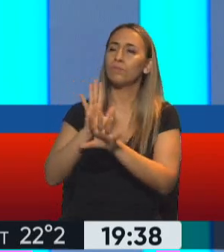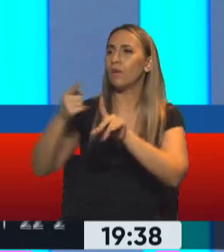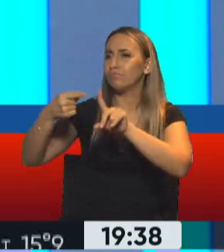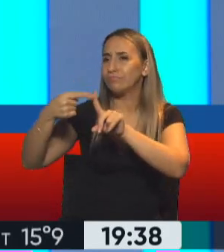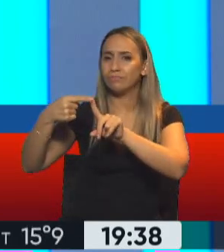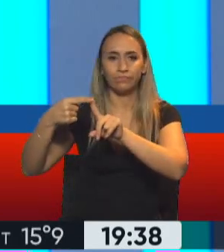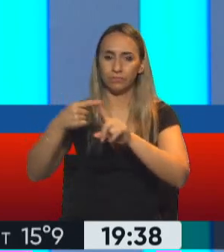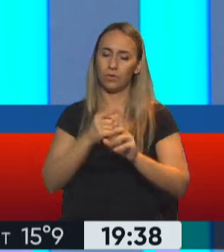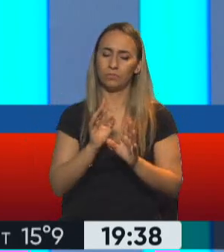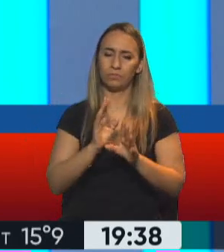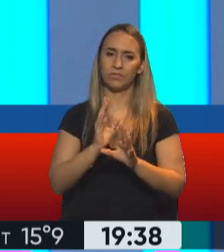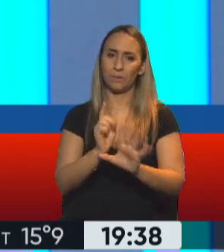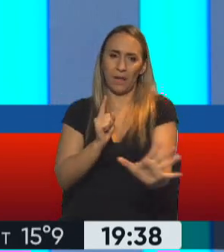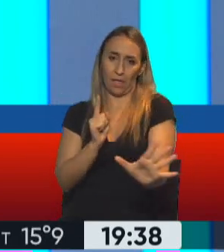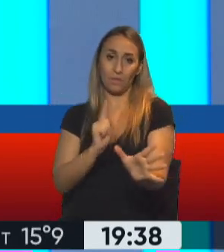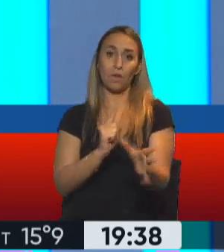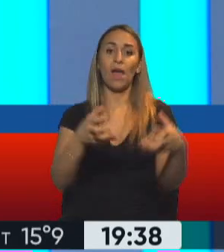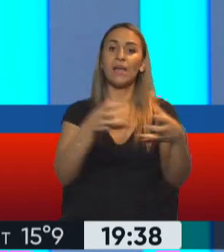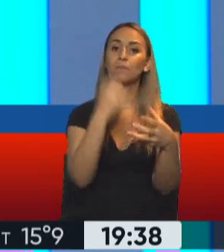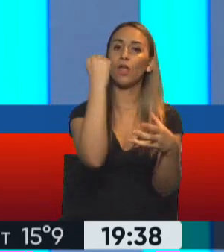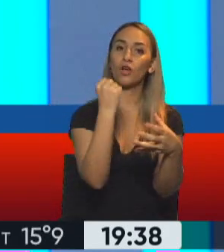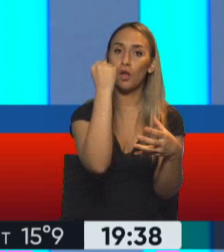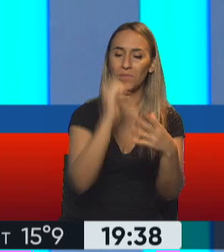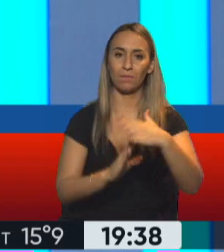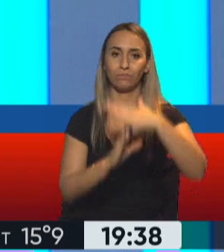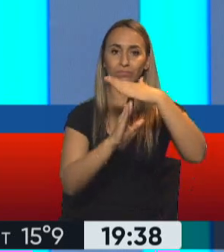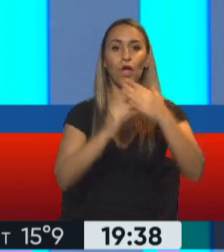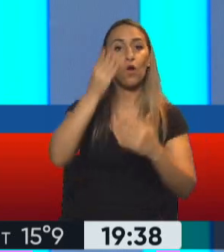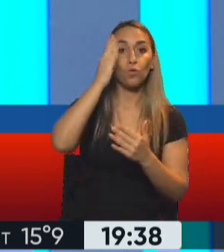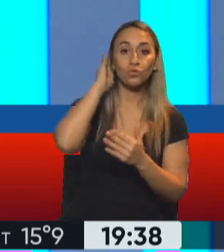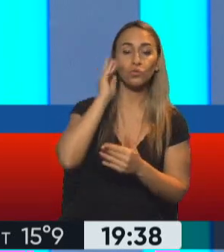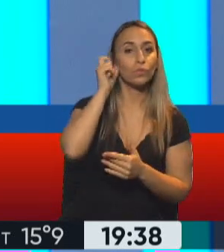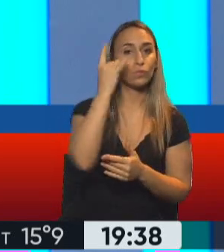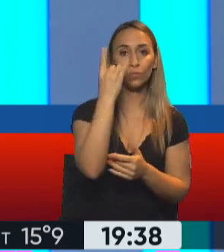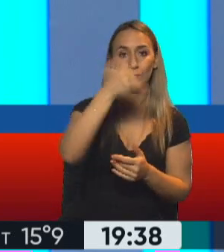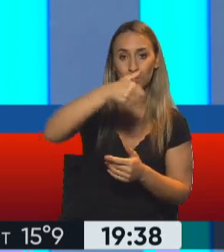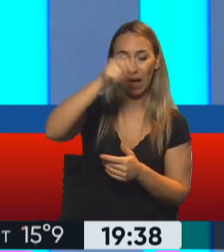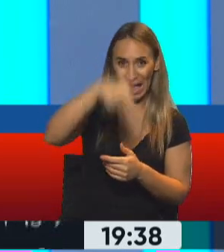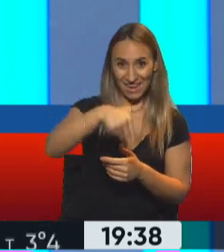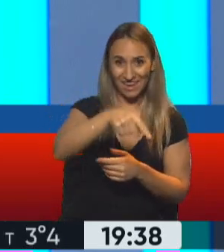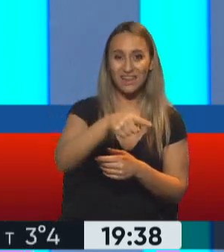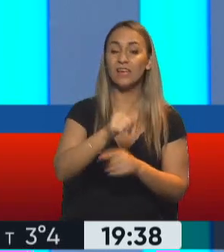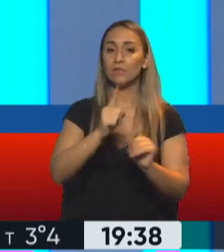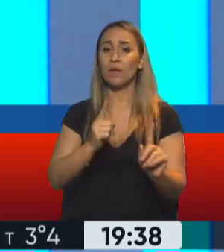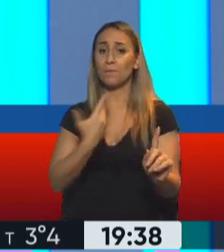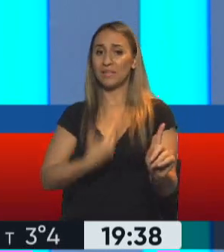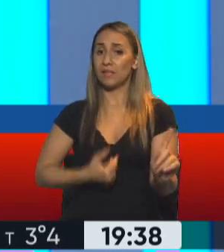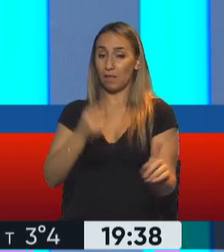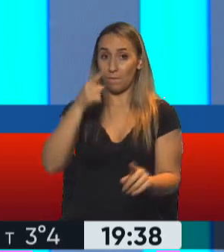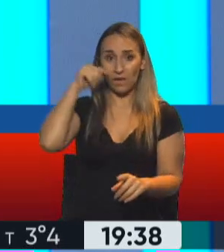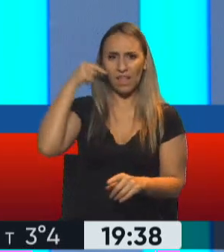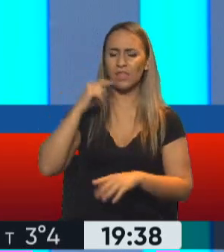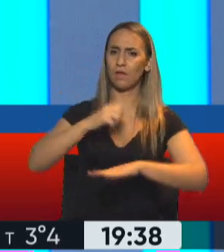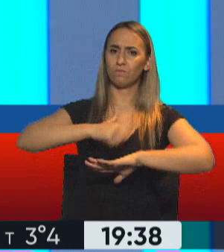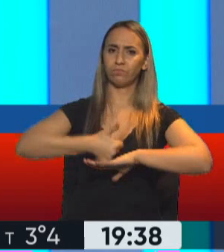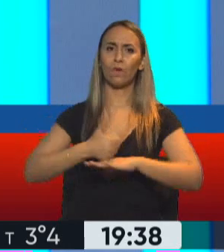equipo económico representado por el ministro de Economía, Martín Guzmán, y el Fondo Monetario. Ayer el presidente Alberto Fernández tenía un discurso un poco más nestorista,